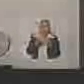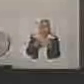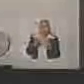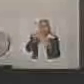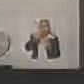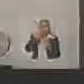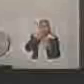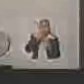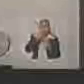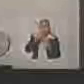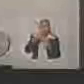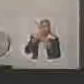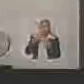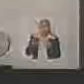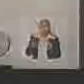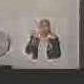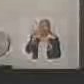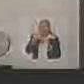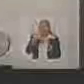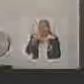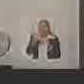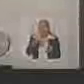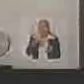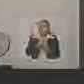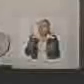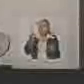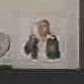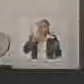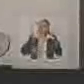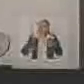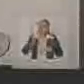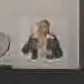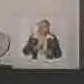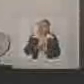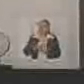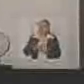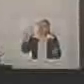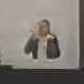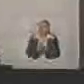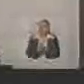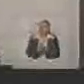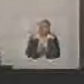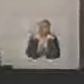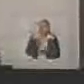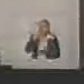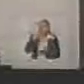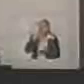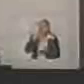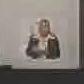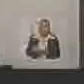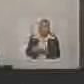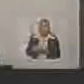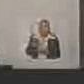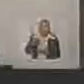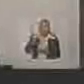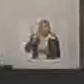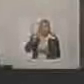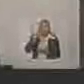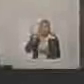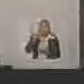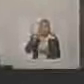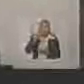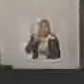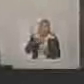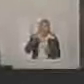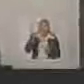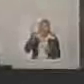a afectar nuestra calidad de vida. Ya estuvo bien que esto suceda. los panistas, los romeristas lo permitieron durante